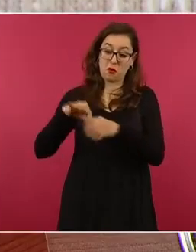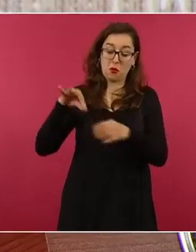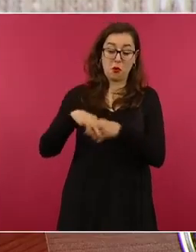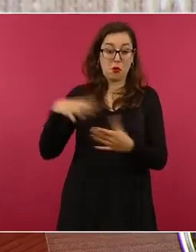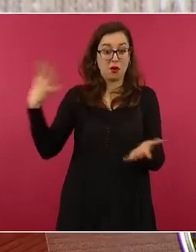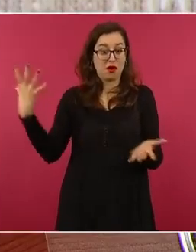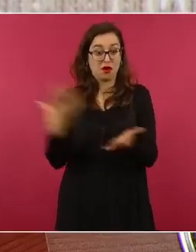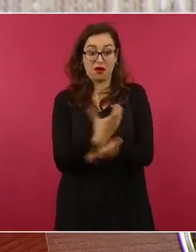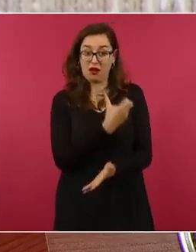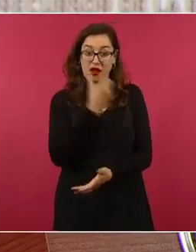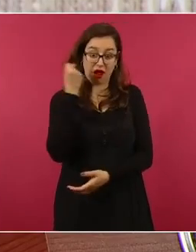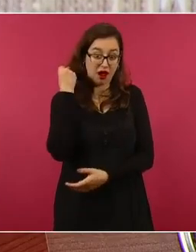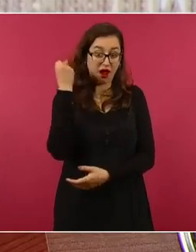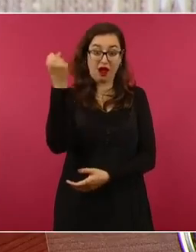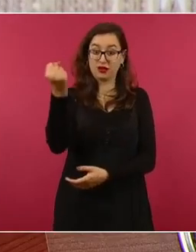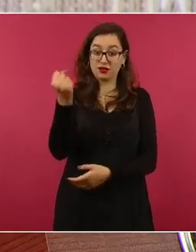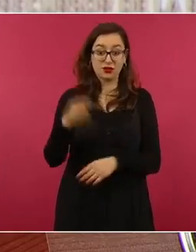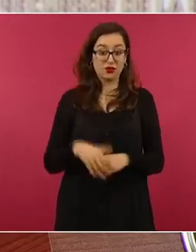porque